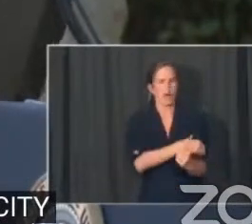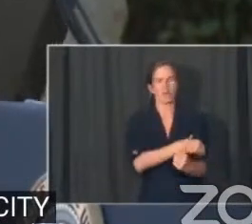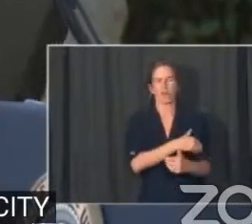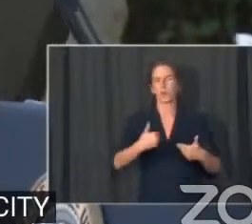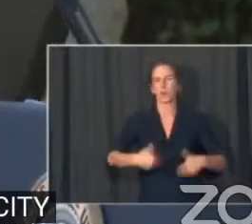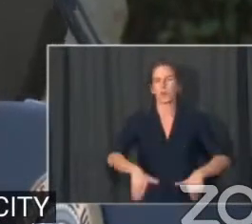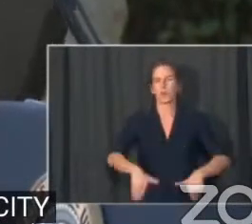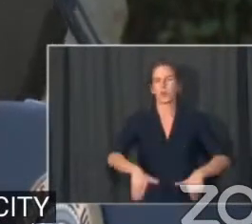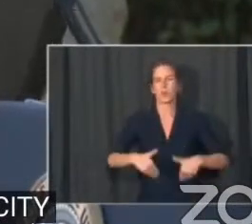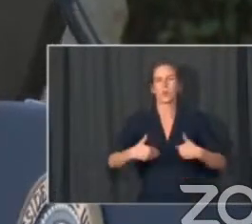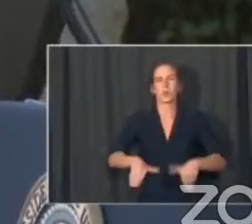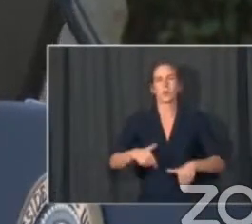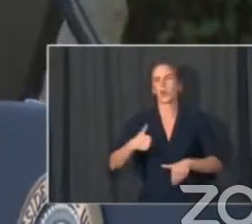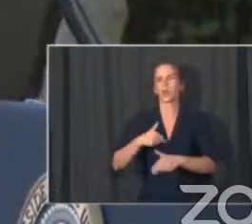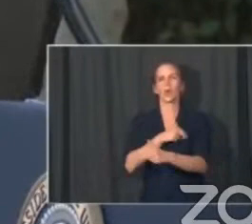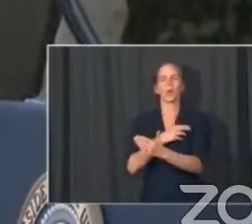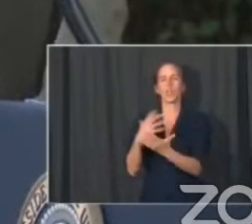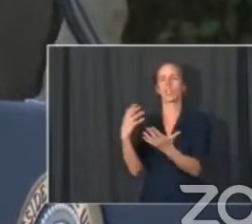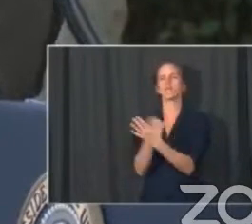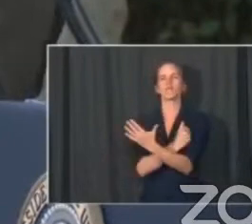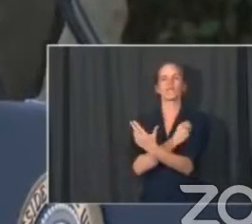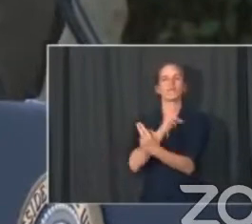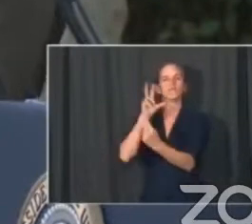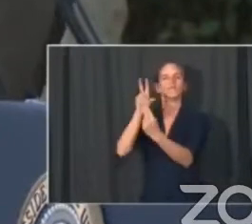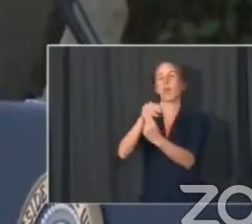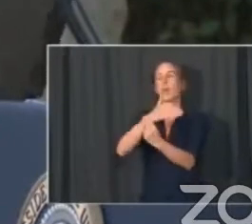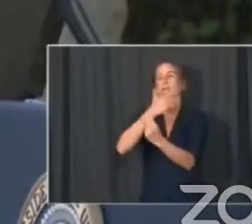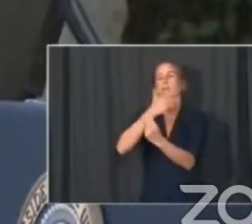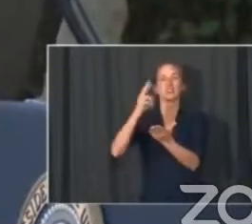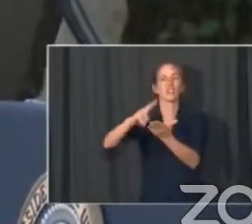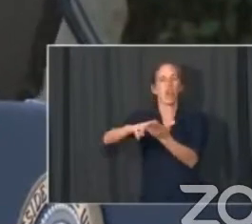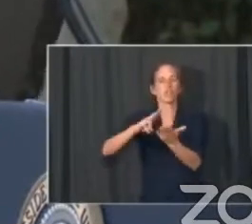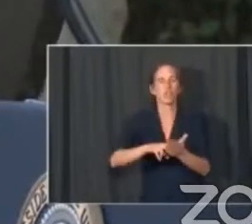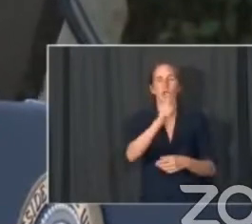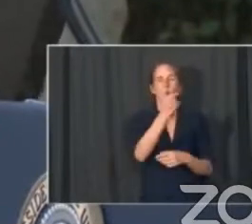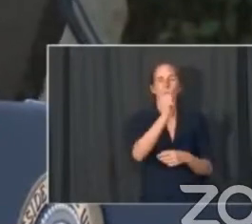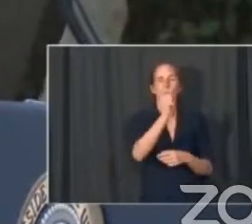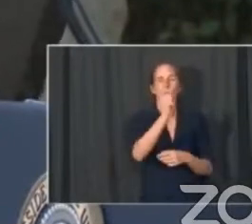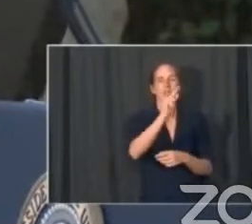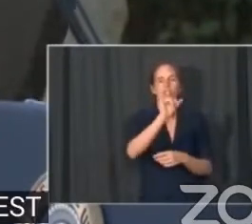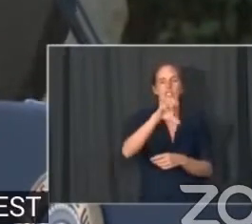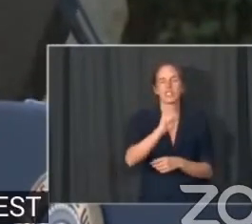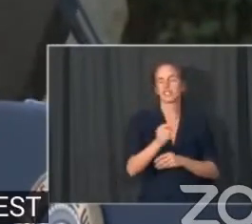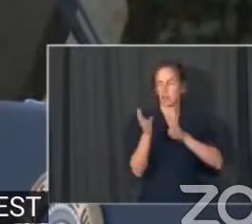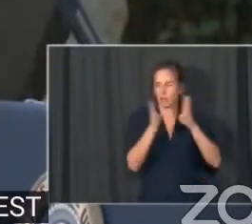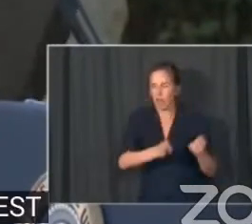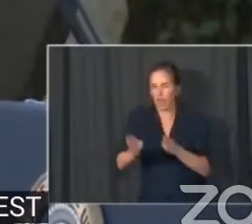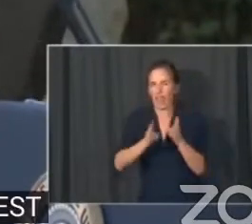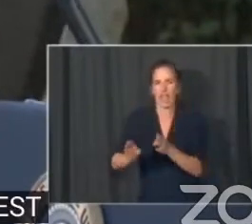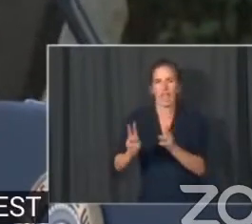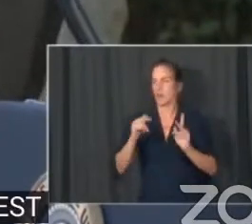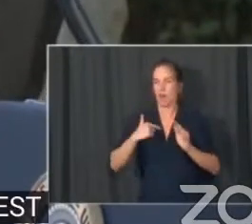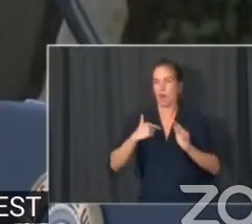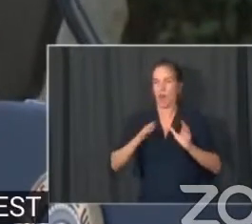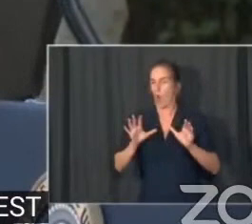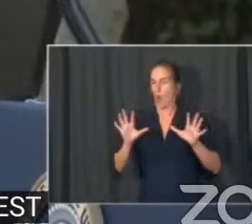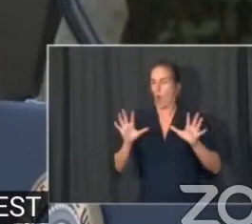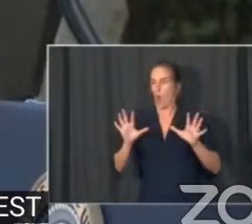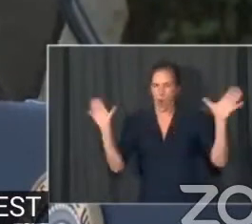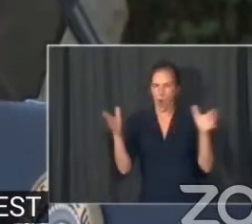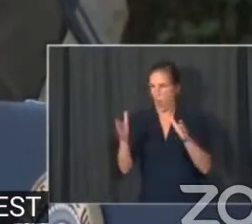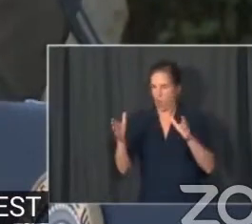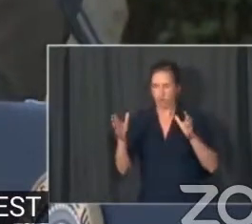on the best capacidad contracting, para lograr esta logistics, and misión. planning experts Esto ha sido available poderoso. to synchronize and Hemos, integrate